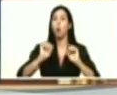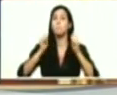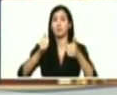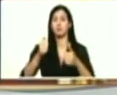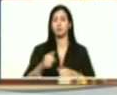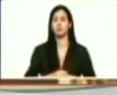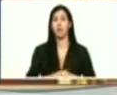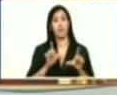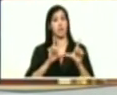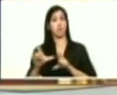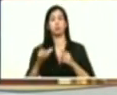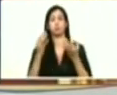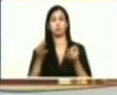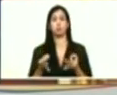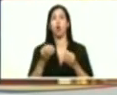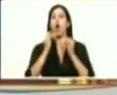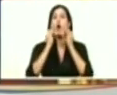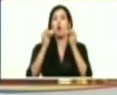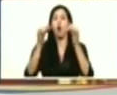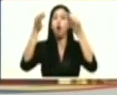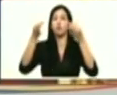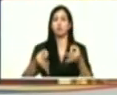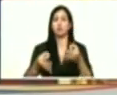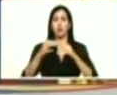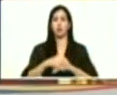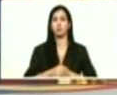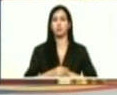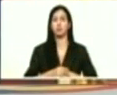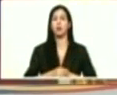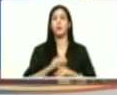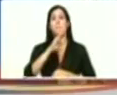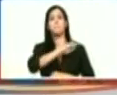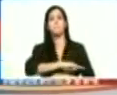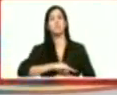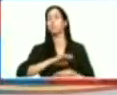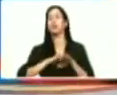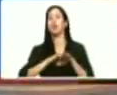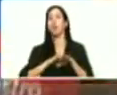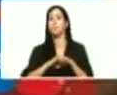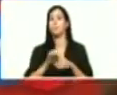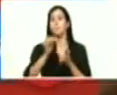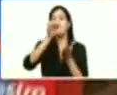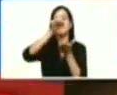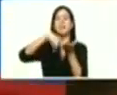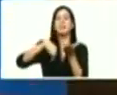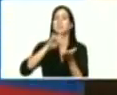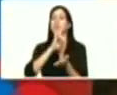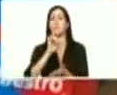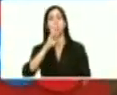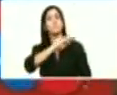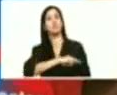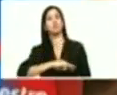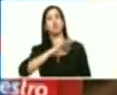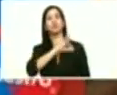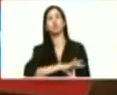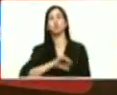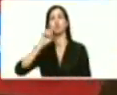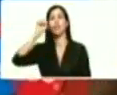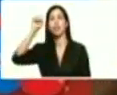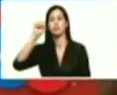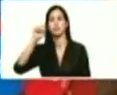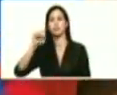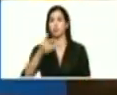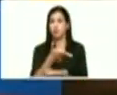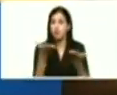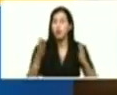oficialmente la misión la tarjeta misiones socialistas la tarjeta